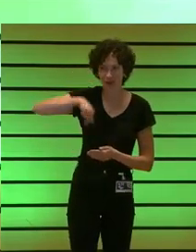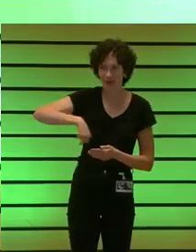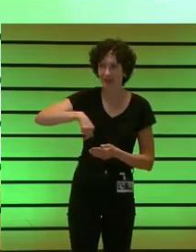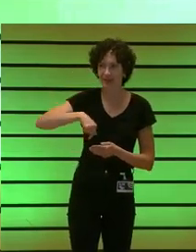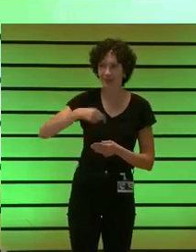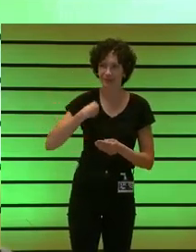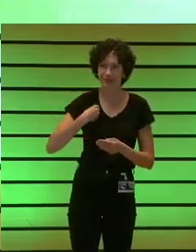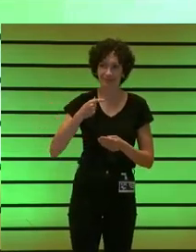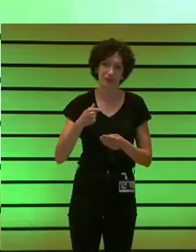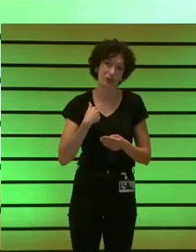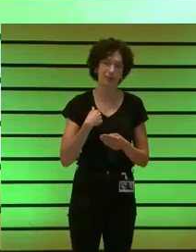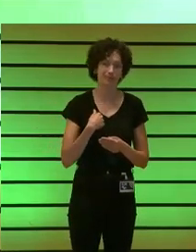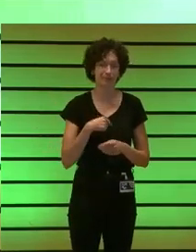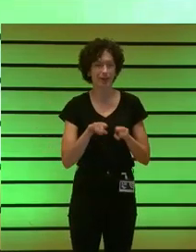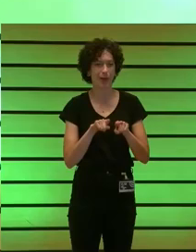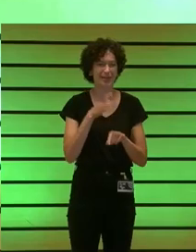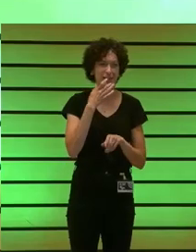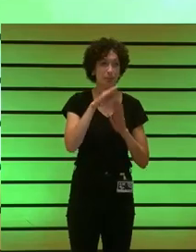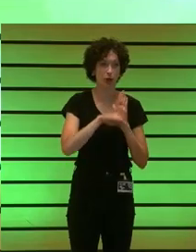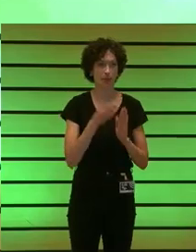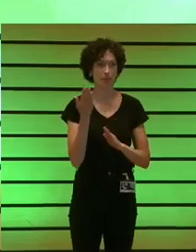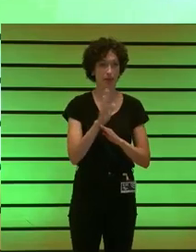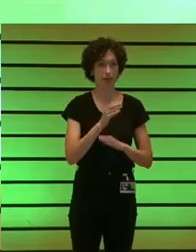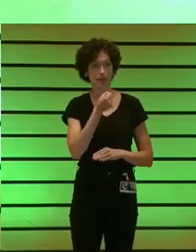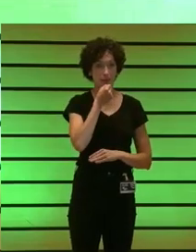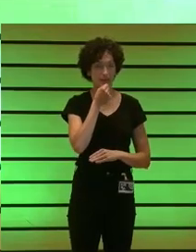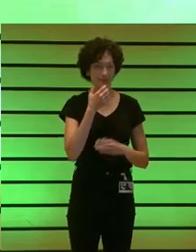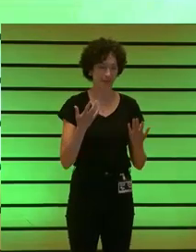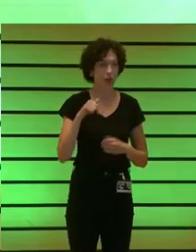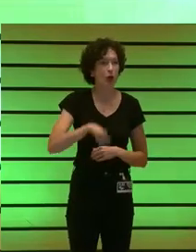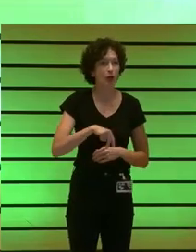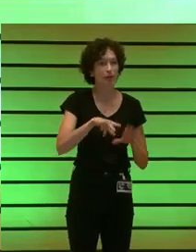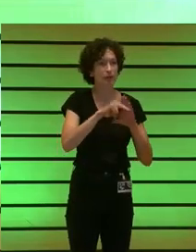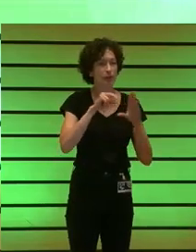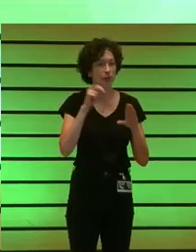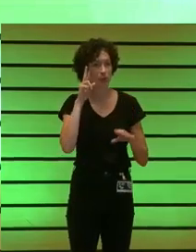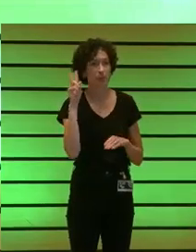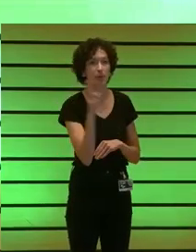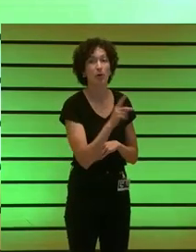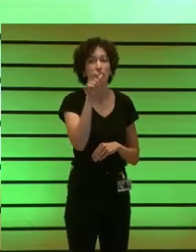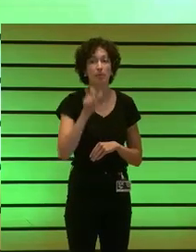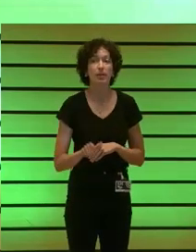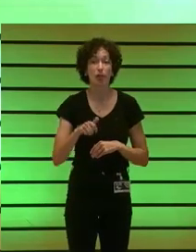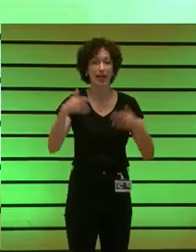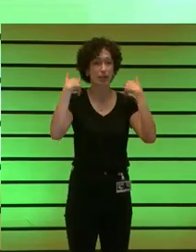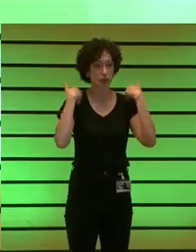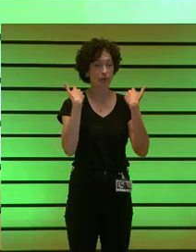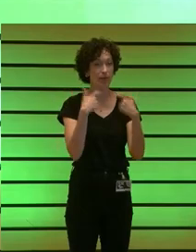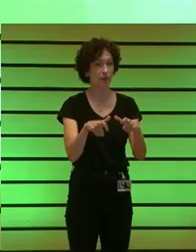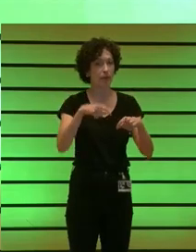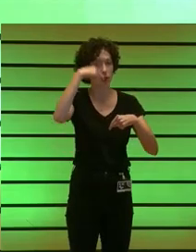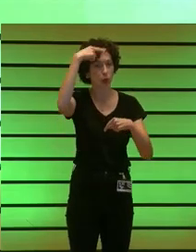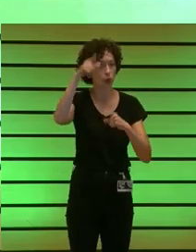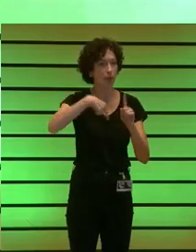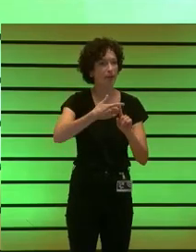de chaqueta de presentador. Y vamos a ver un vídeo en el que Mercé Luz Arqué, responsable del Departamento de Cultura